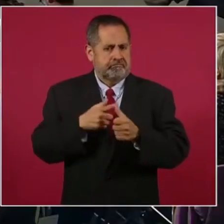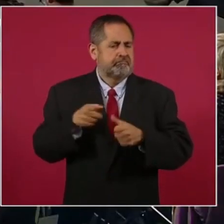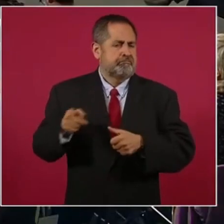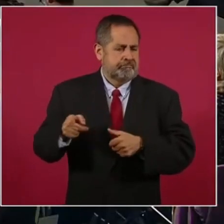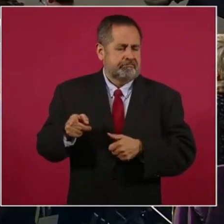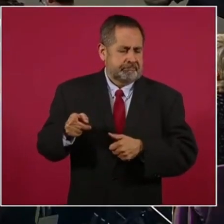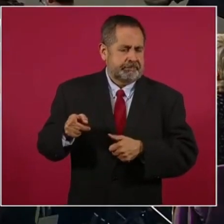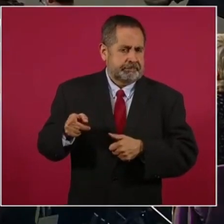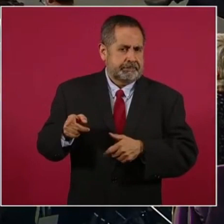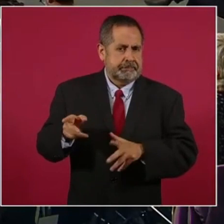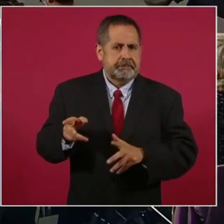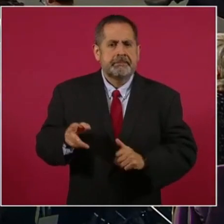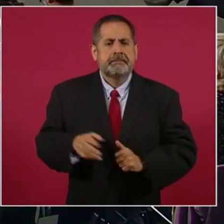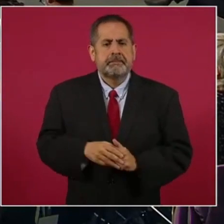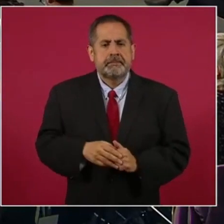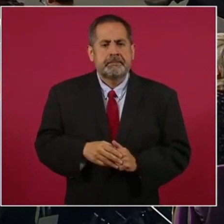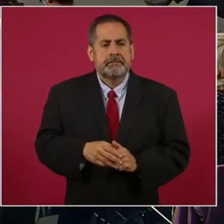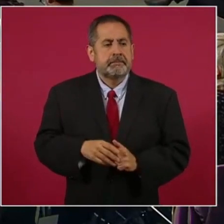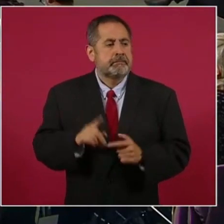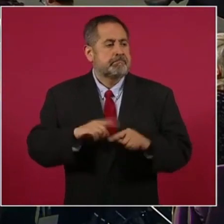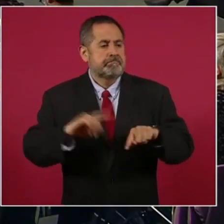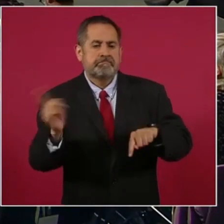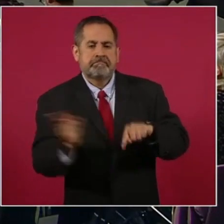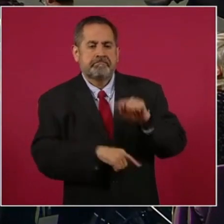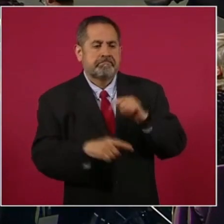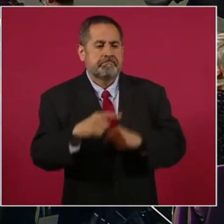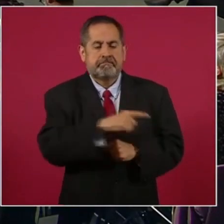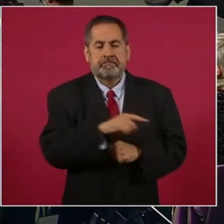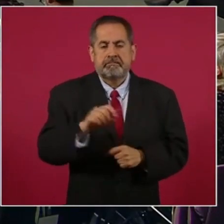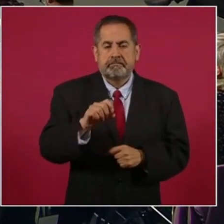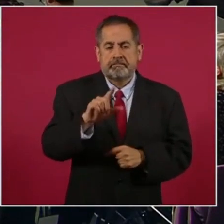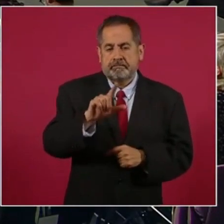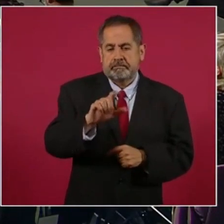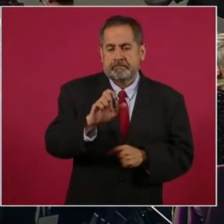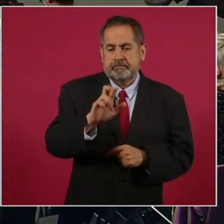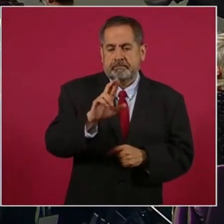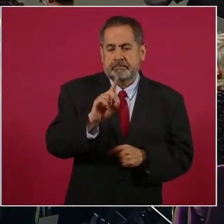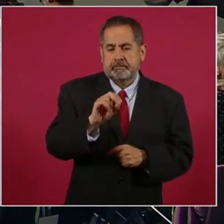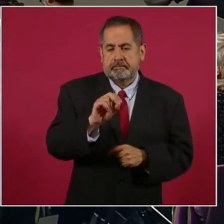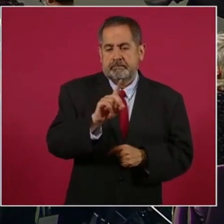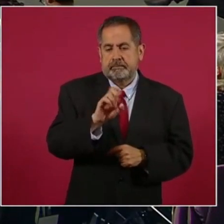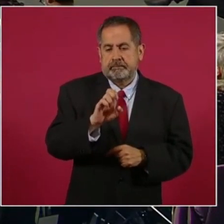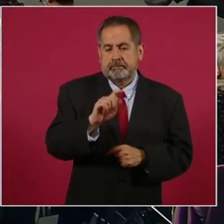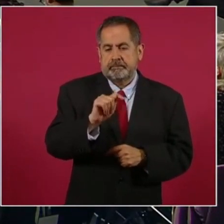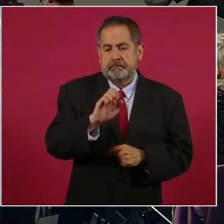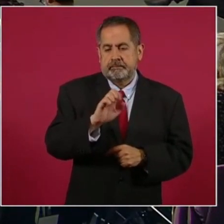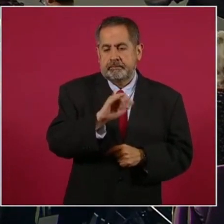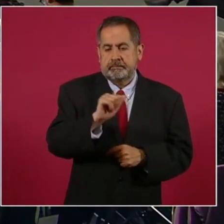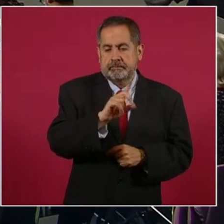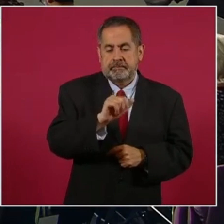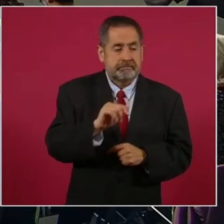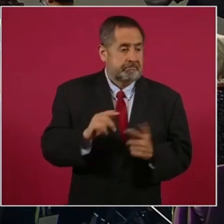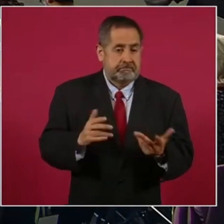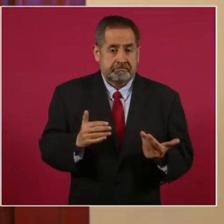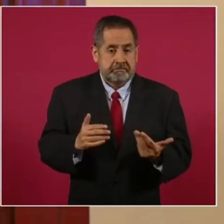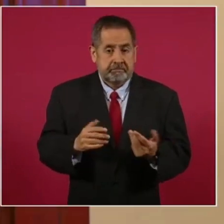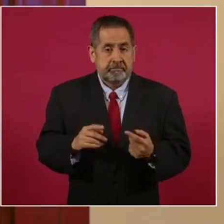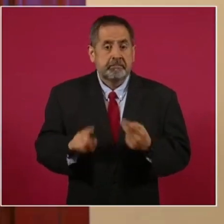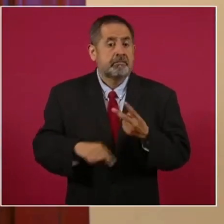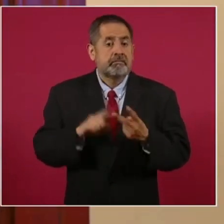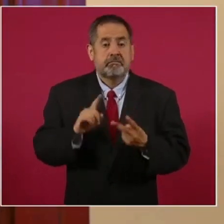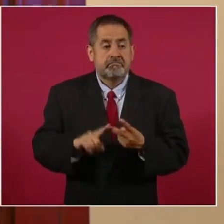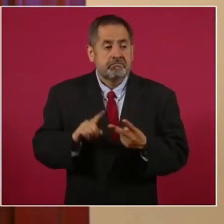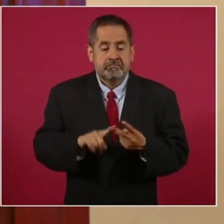de Sebastián Lerdo de Tejada. Lo mismo la falta de reconocimiento a